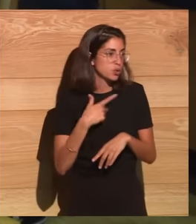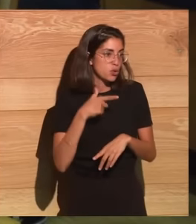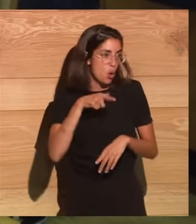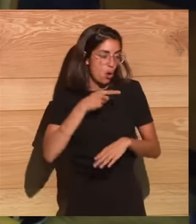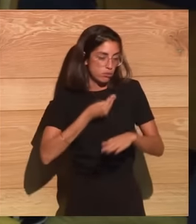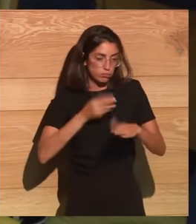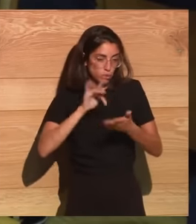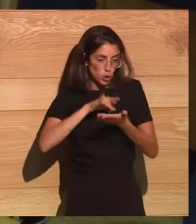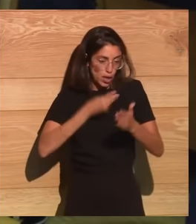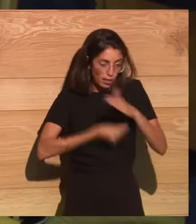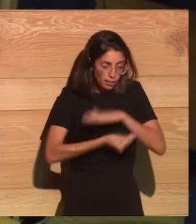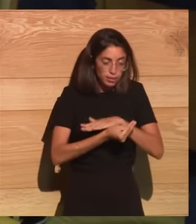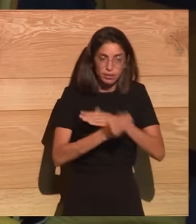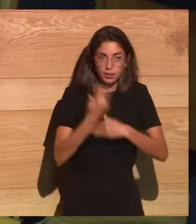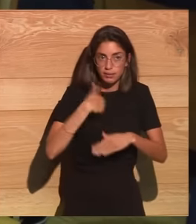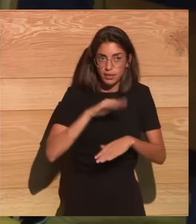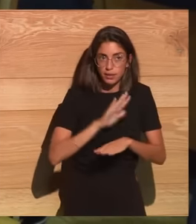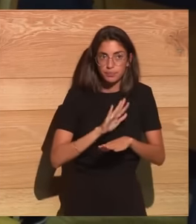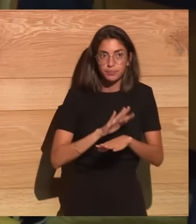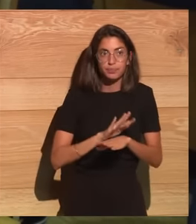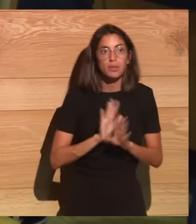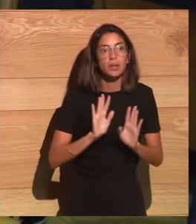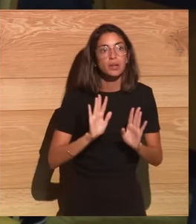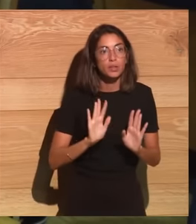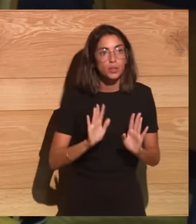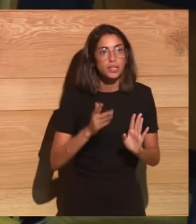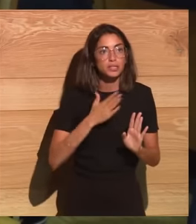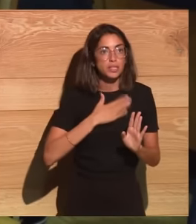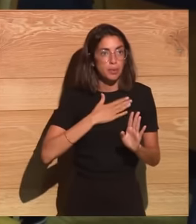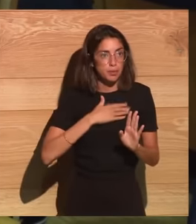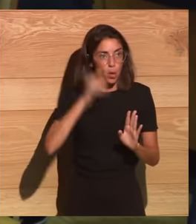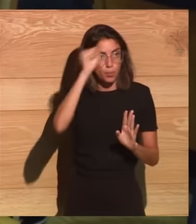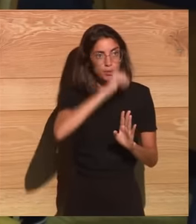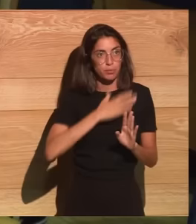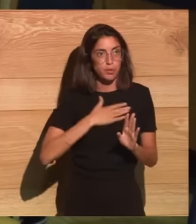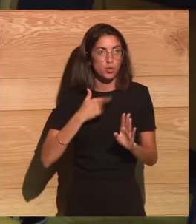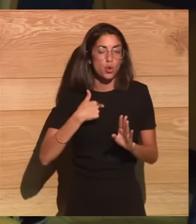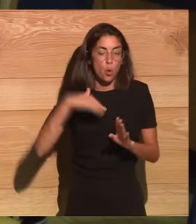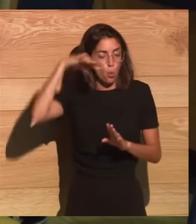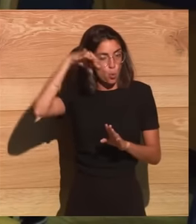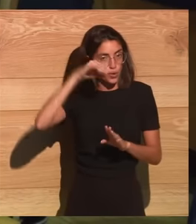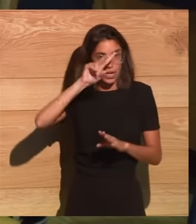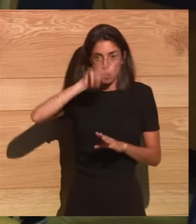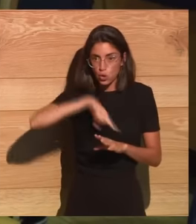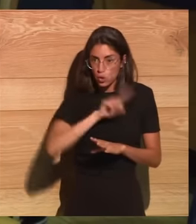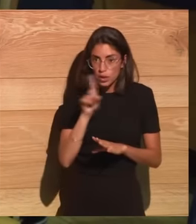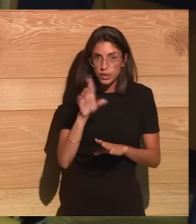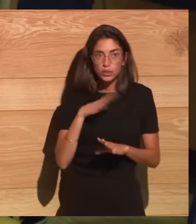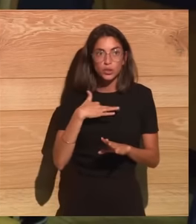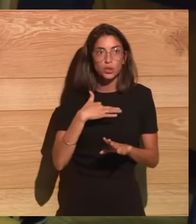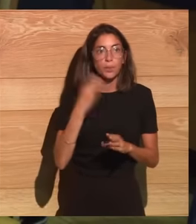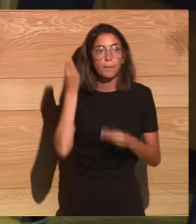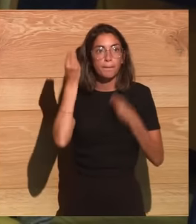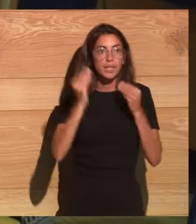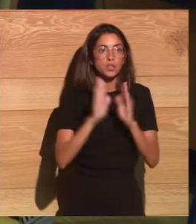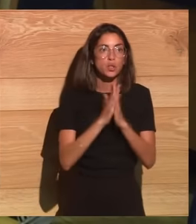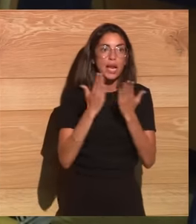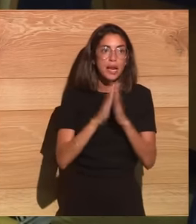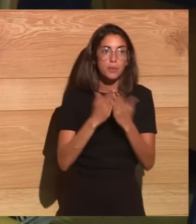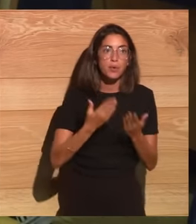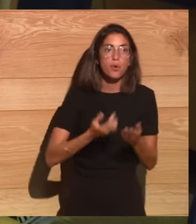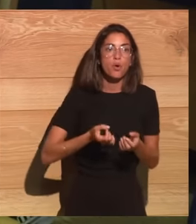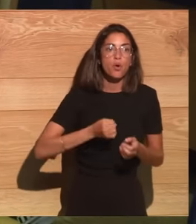que... Entonces, a mí, y sé que no soy la única, me está resultando un libro muy emotivo, ¿no?